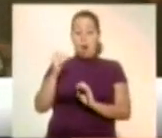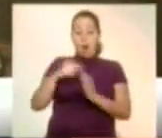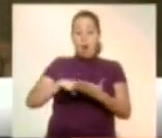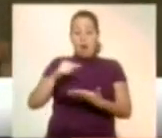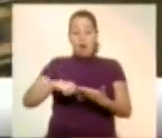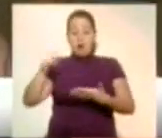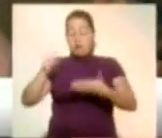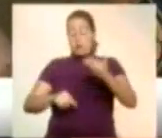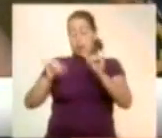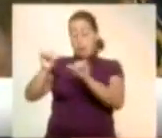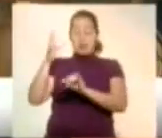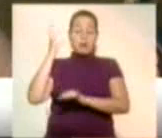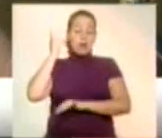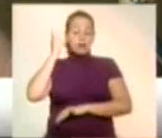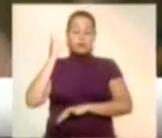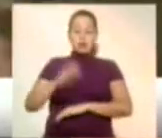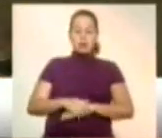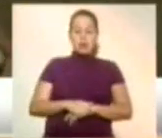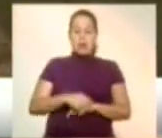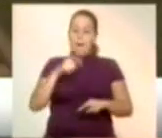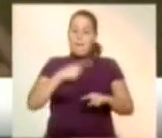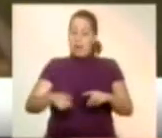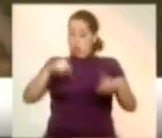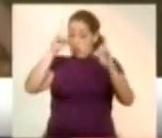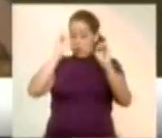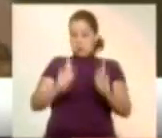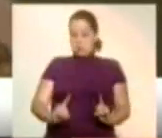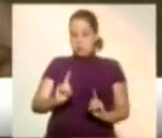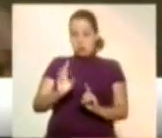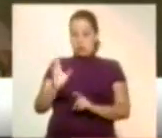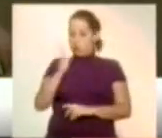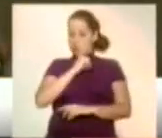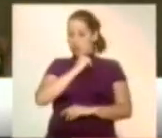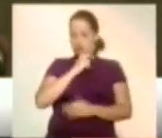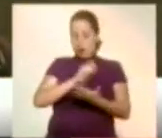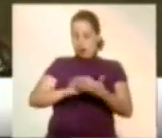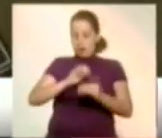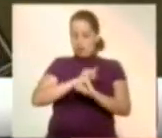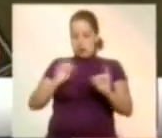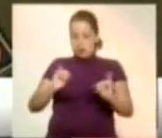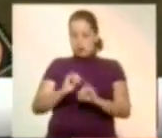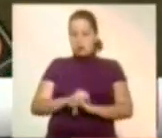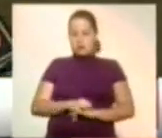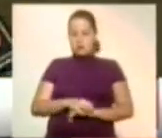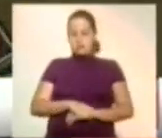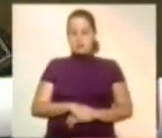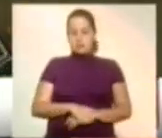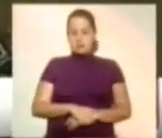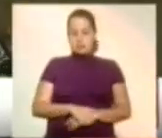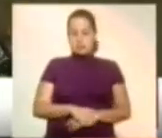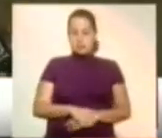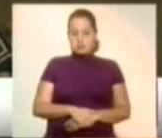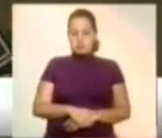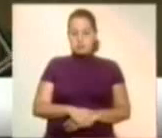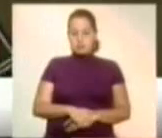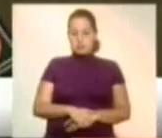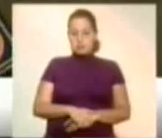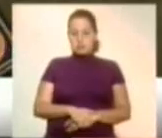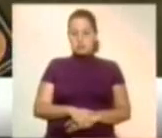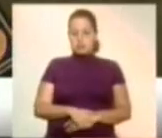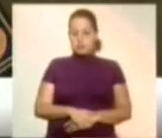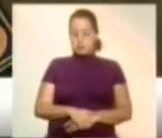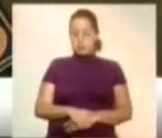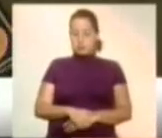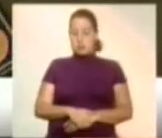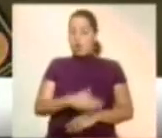dijo por teléfono. Pero la decisión como tal no está. La decisión no estaba terminada. Estaba ya, pero no estaba terminada.